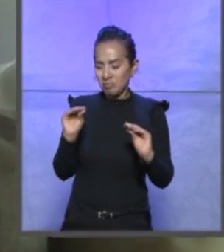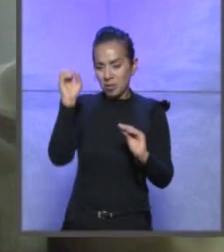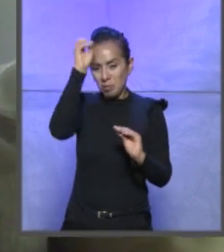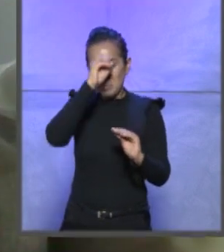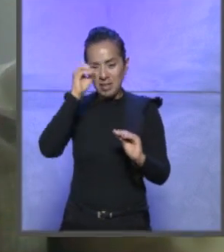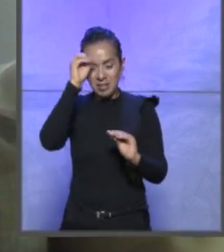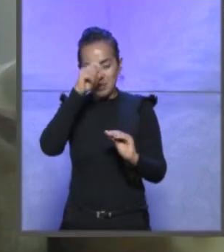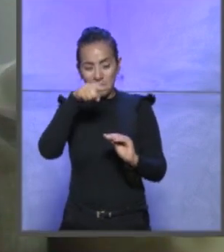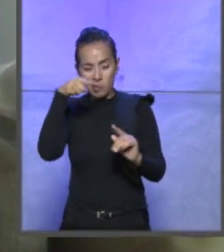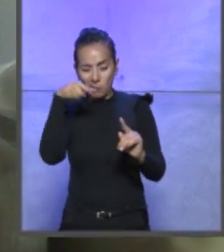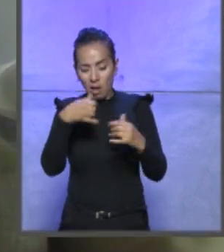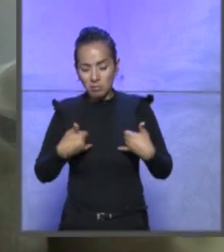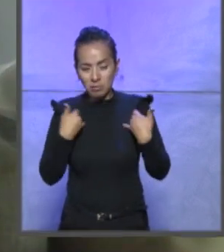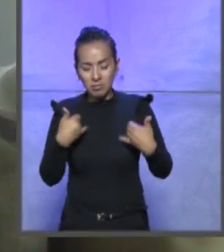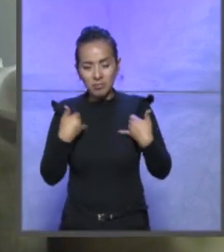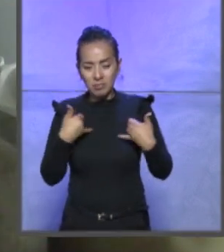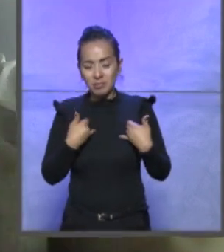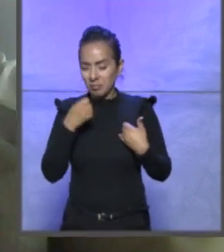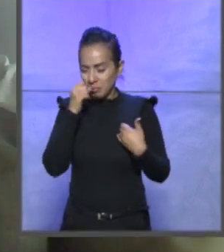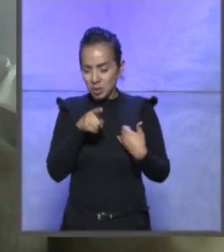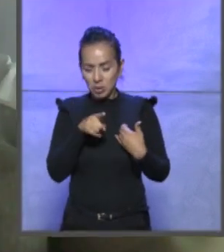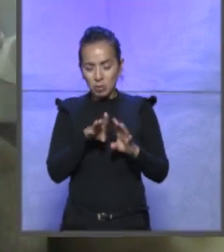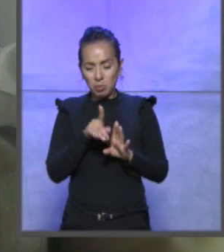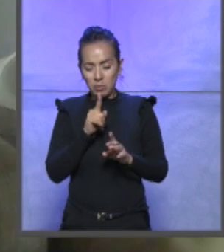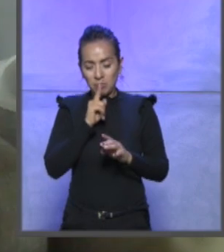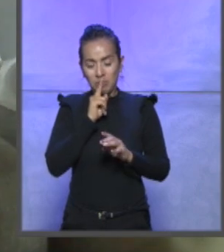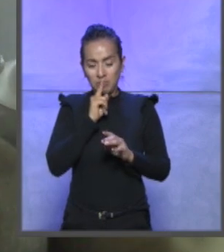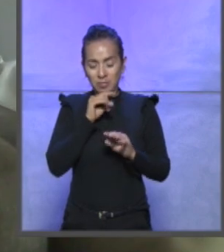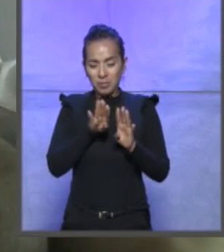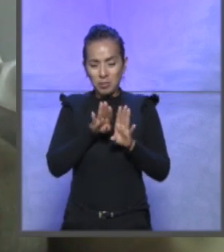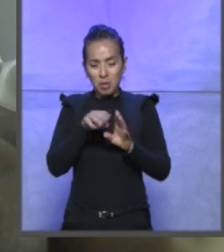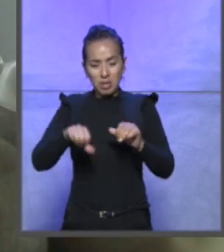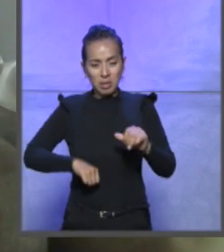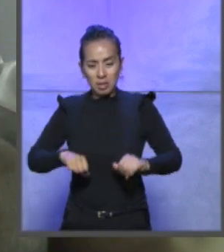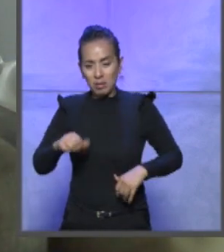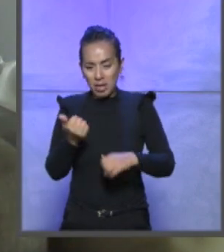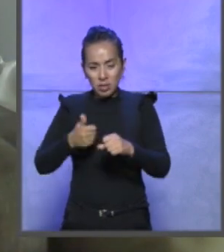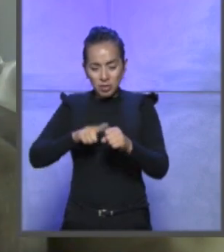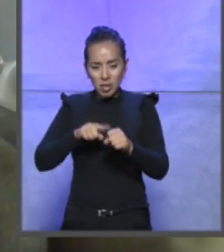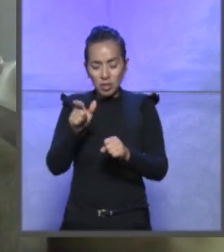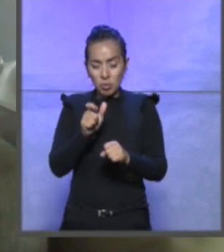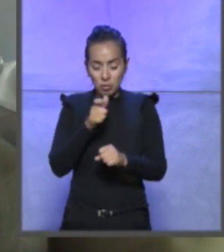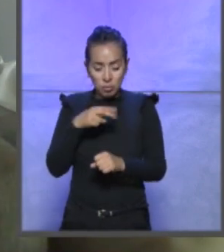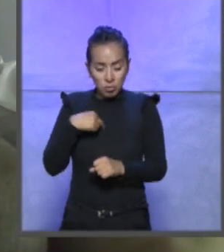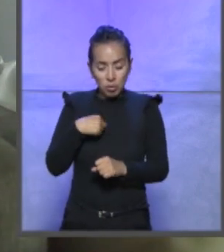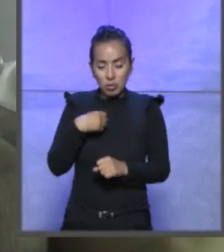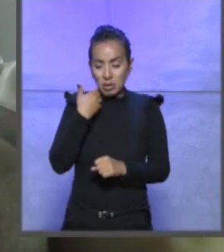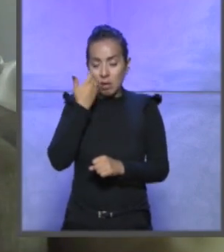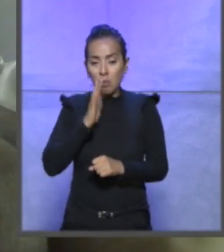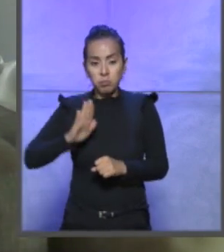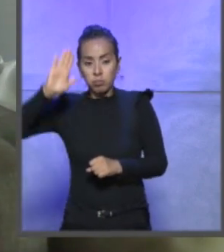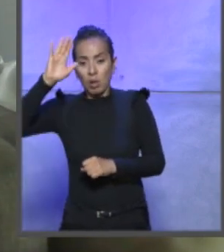muchas veces se nos hace a los jóvenes. Entonces igual una reprensión en nuestras actividades sociales al momento de nosotros